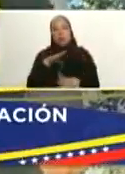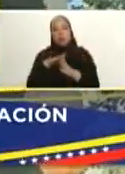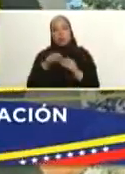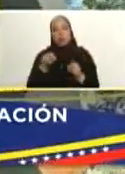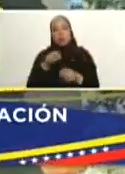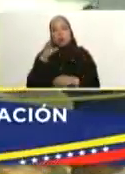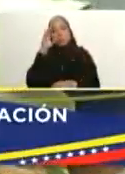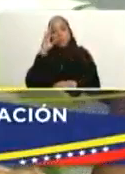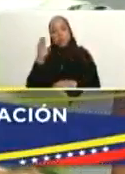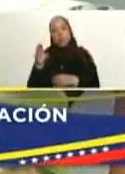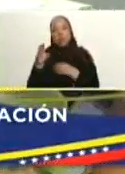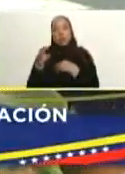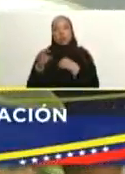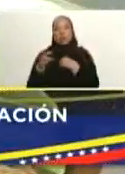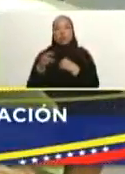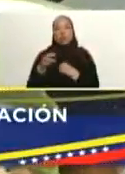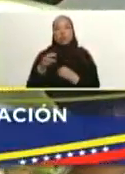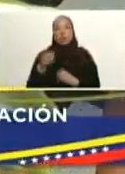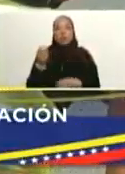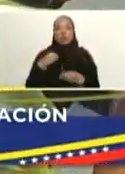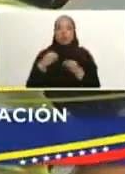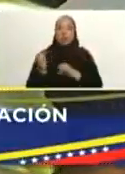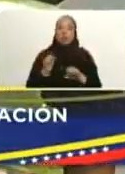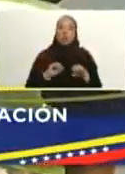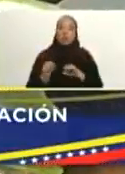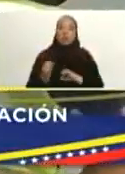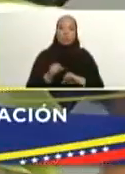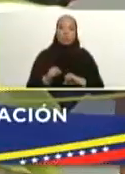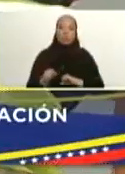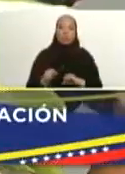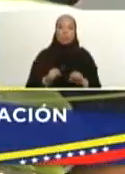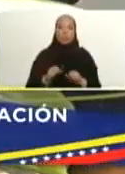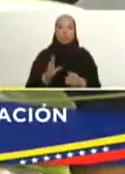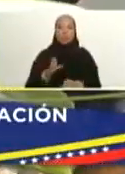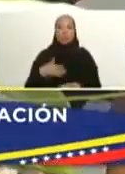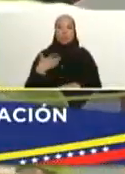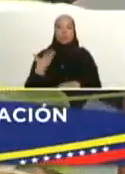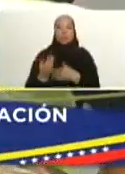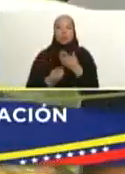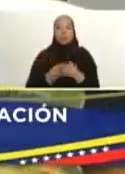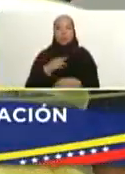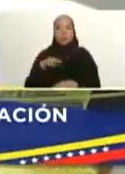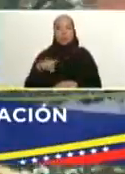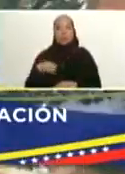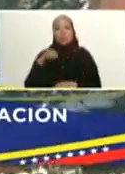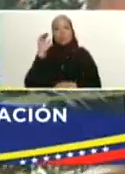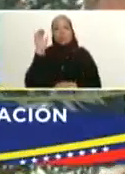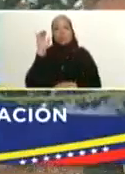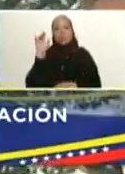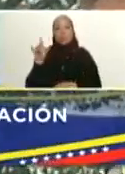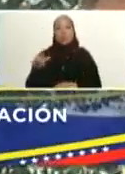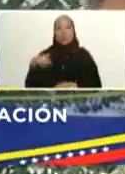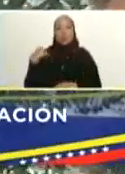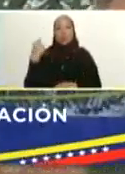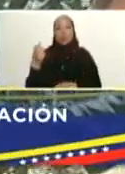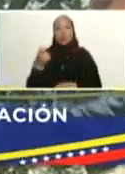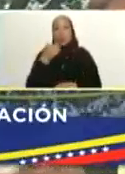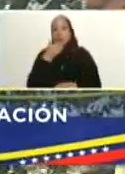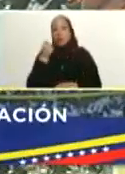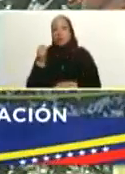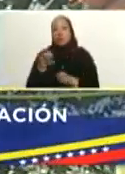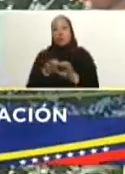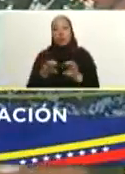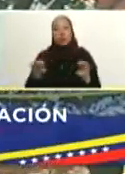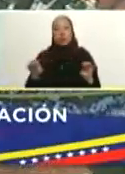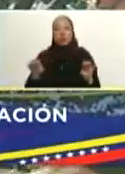la militancia, que estamos una vez más unidos para poder brindarle a nuestro futuro del mañana una mejor